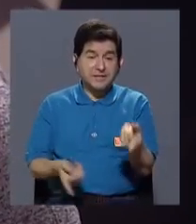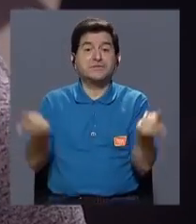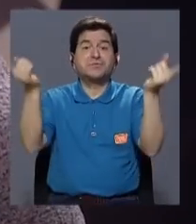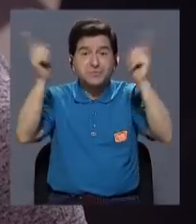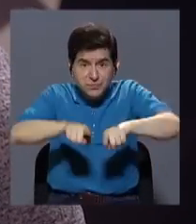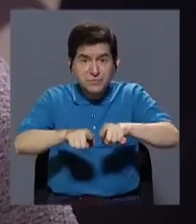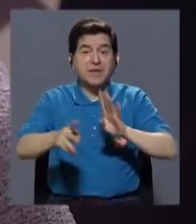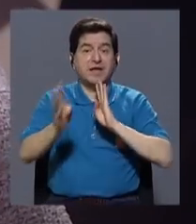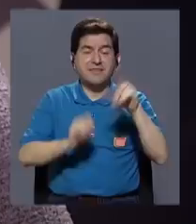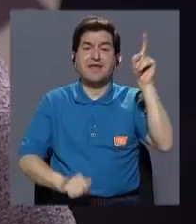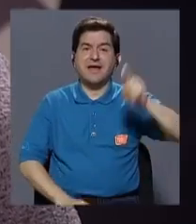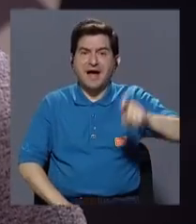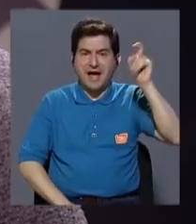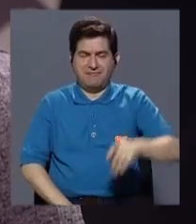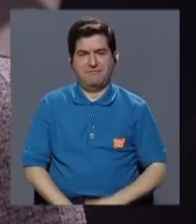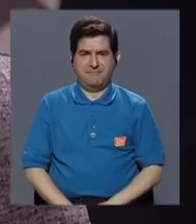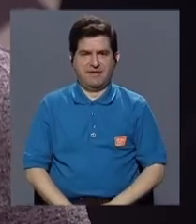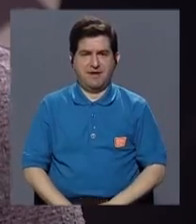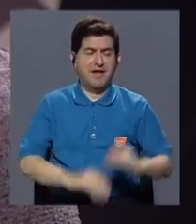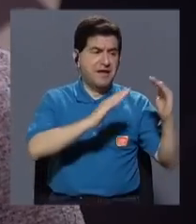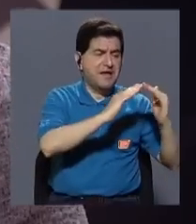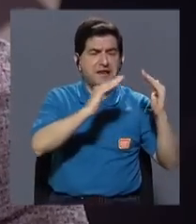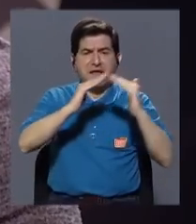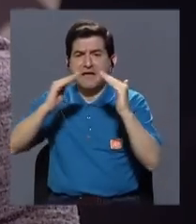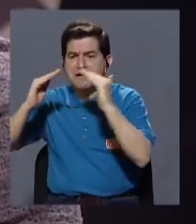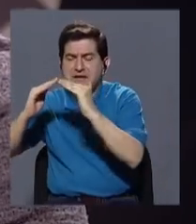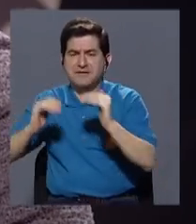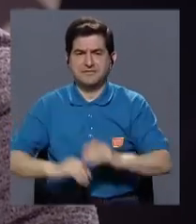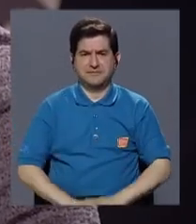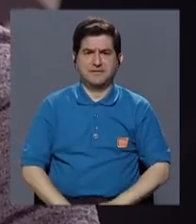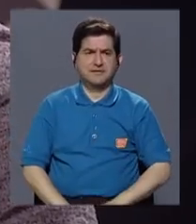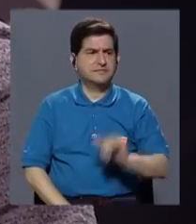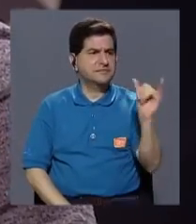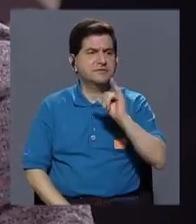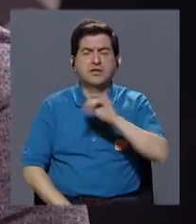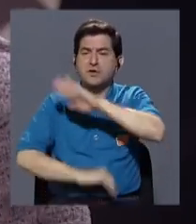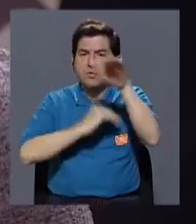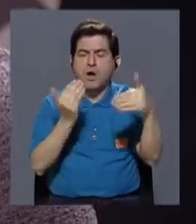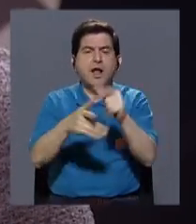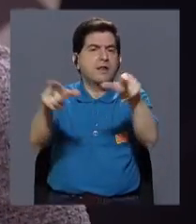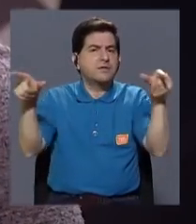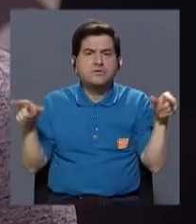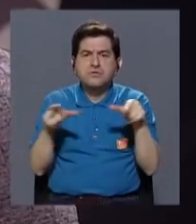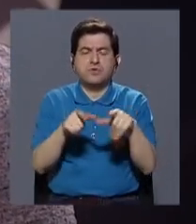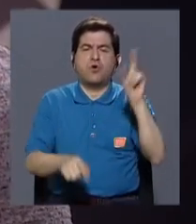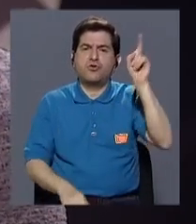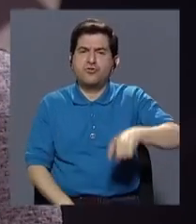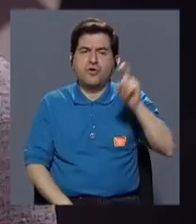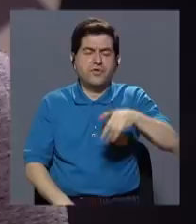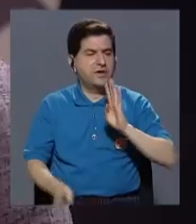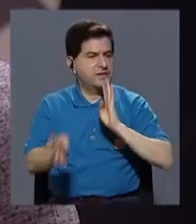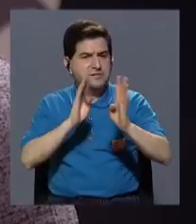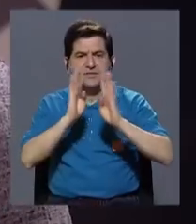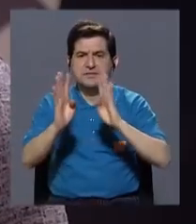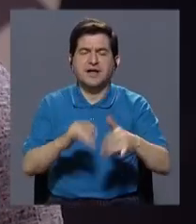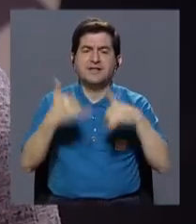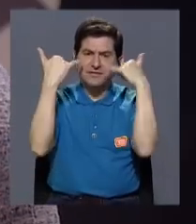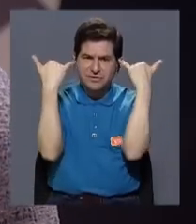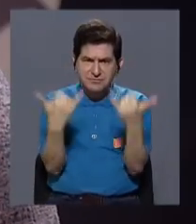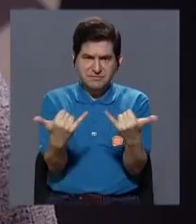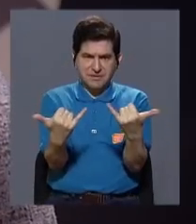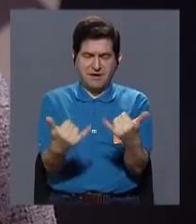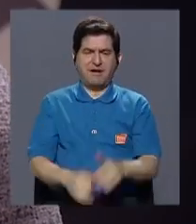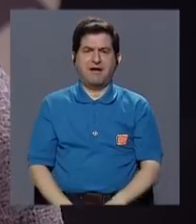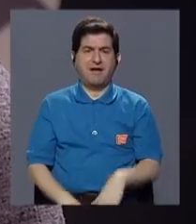hay que hablarlo y en casa en las casas en todos los sitios hay que mencionarlo hay que empezar